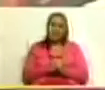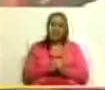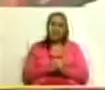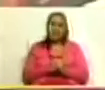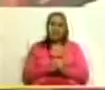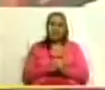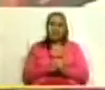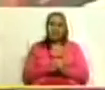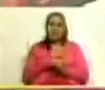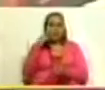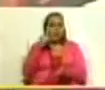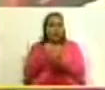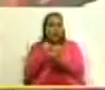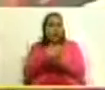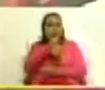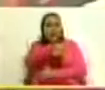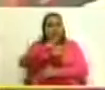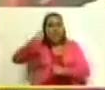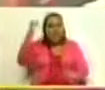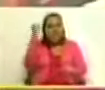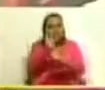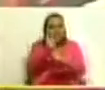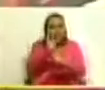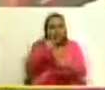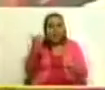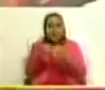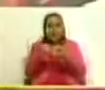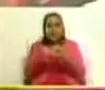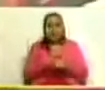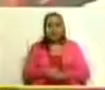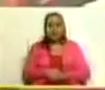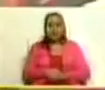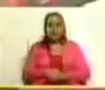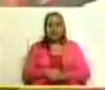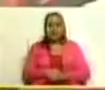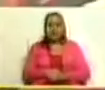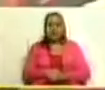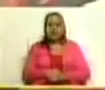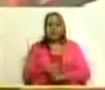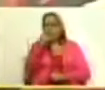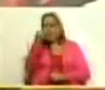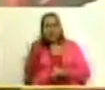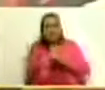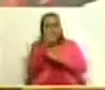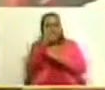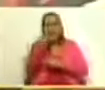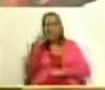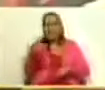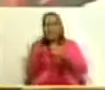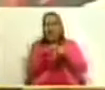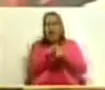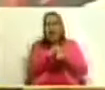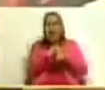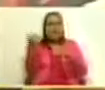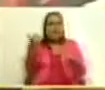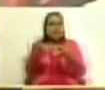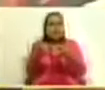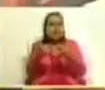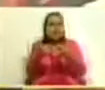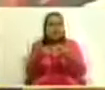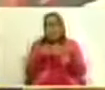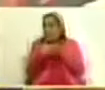los apellidos. Es lo mismo que decir apellido. Decir traidor es decir apellido. Y que le duela y le